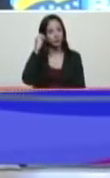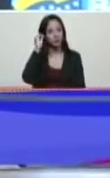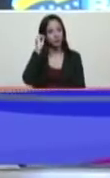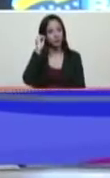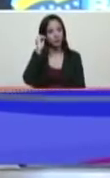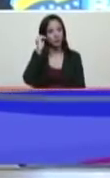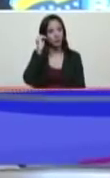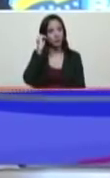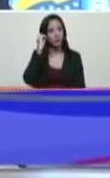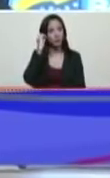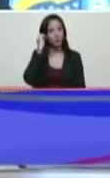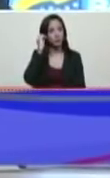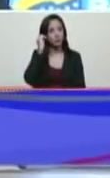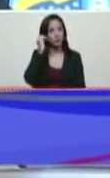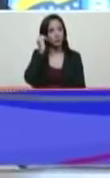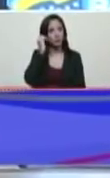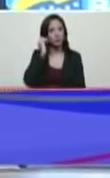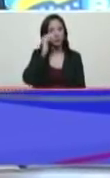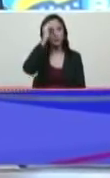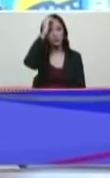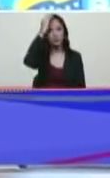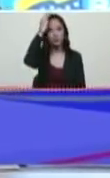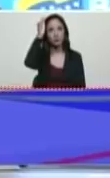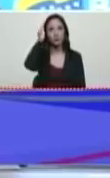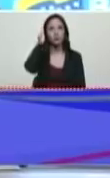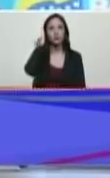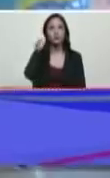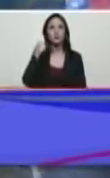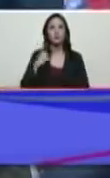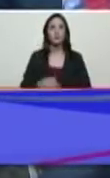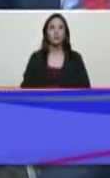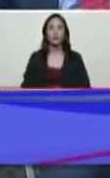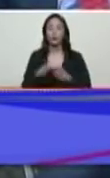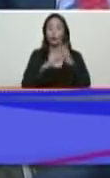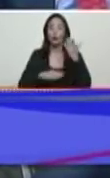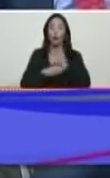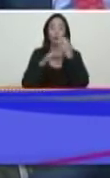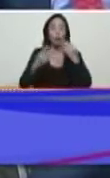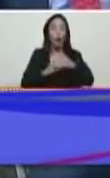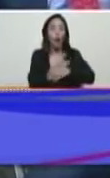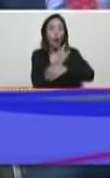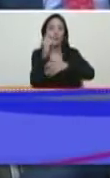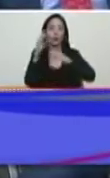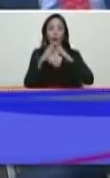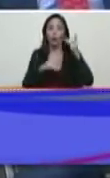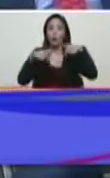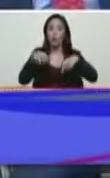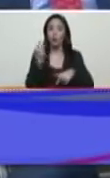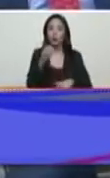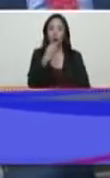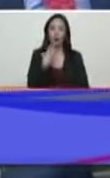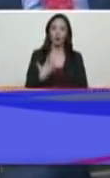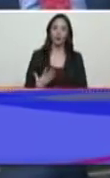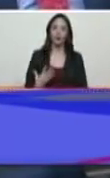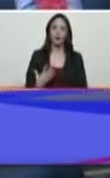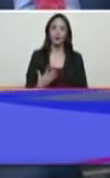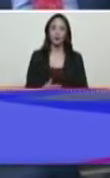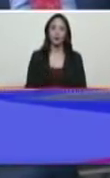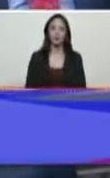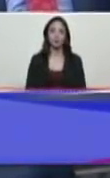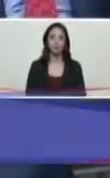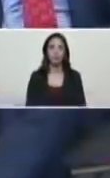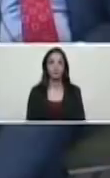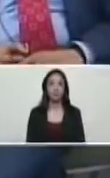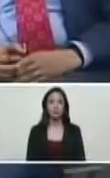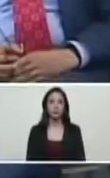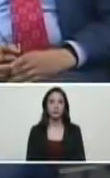ecosustentable, turismo amigable con la naturaleza. Así que Venezuela es una belleza y además